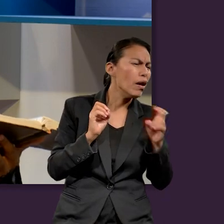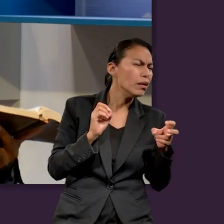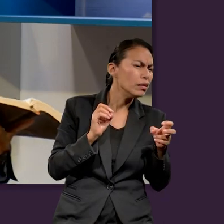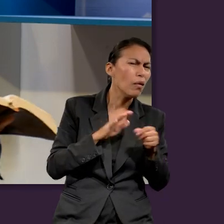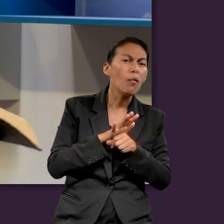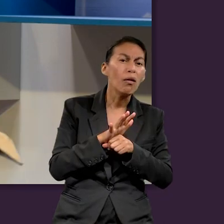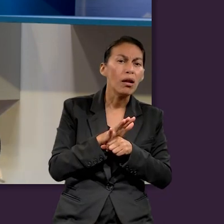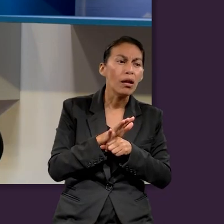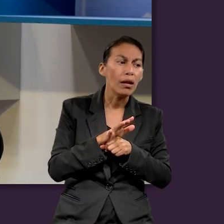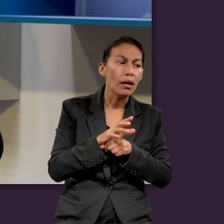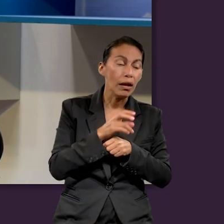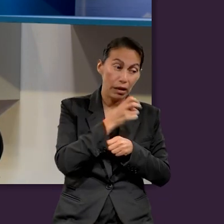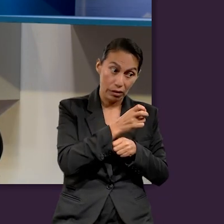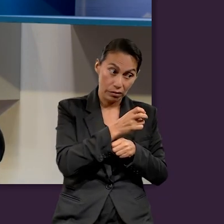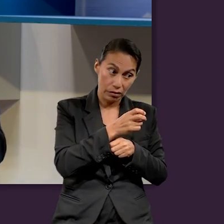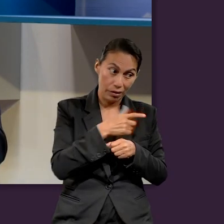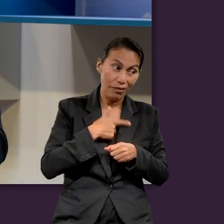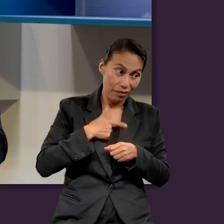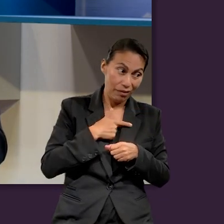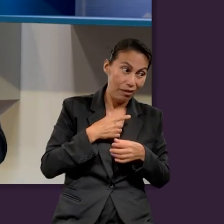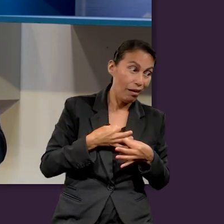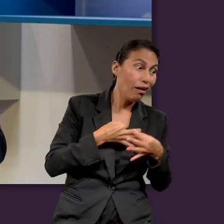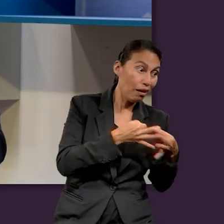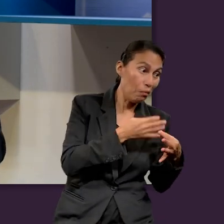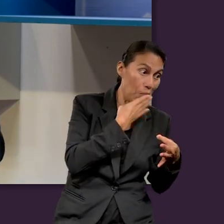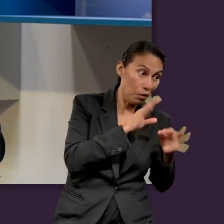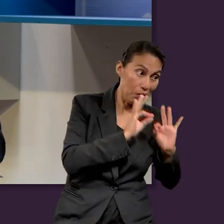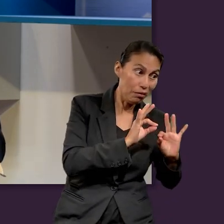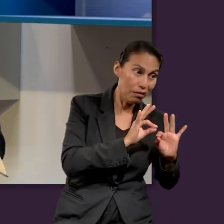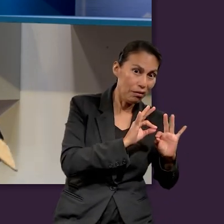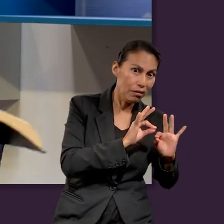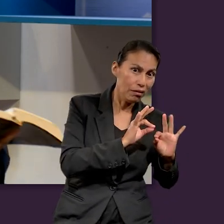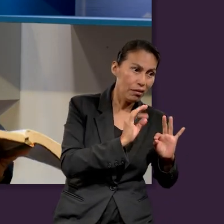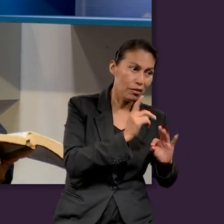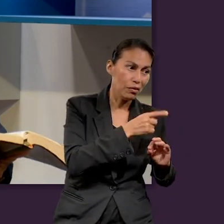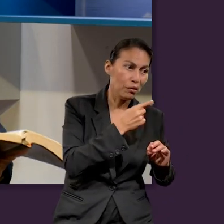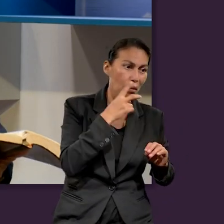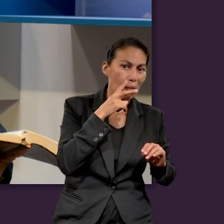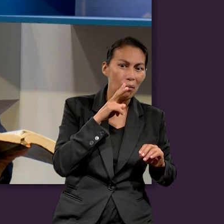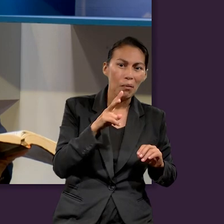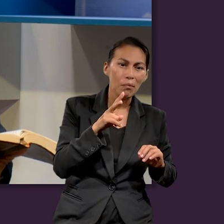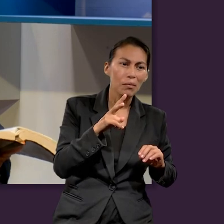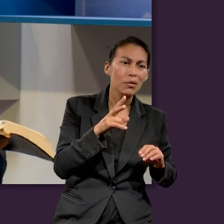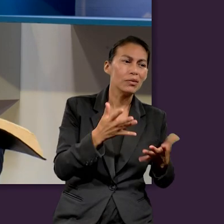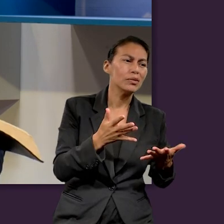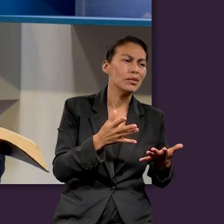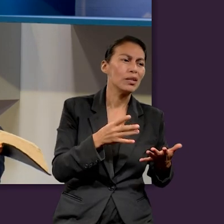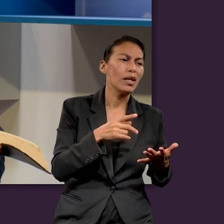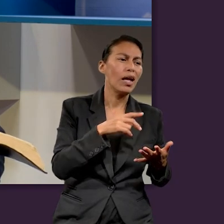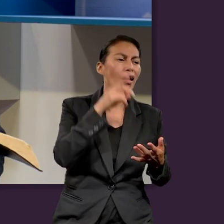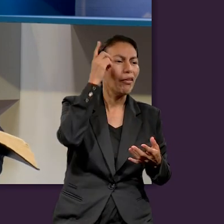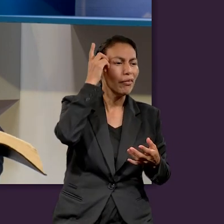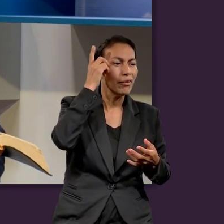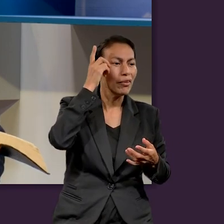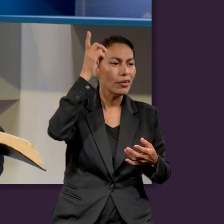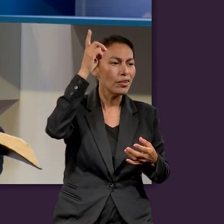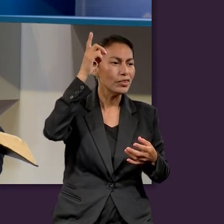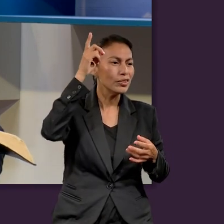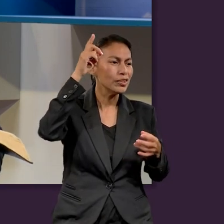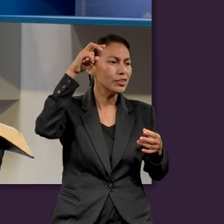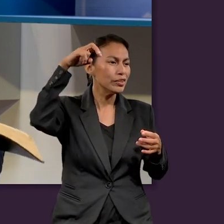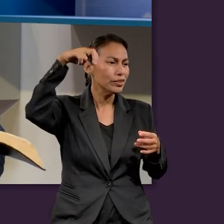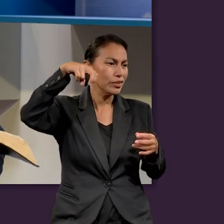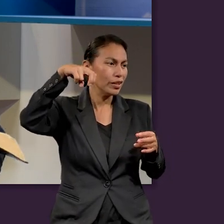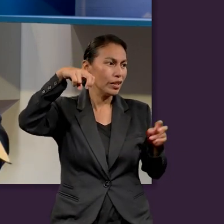Entonces el bando que nos conviene acaso es el bando que está blasfemando porque si vemos la blasfemia